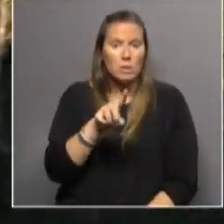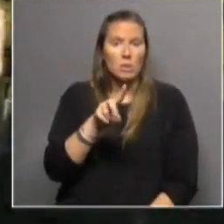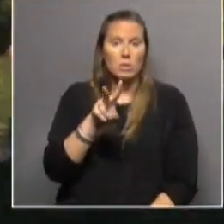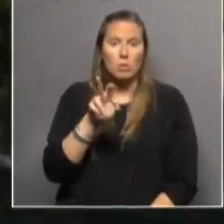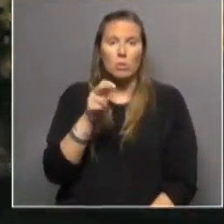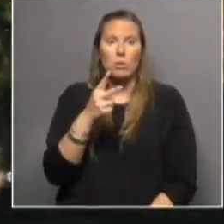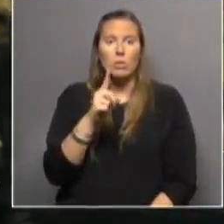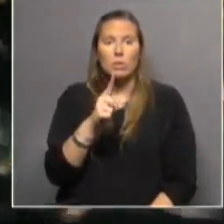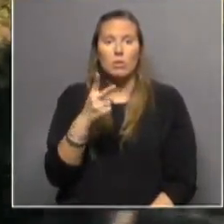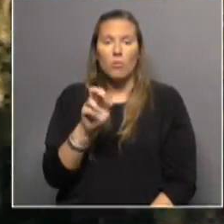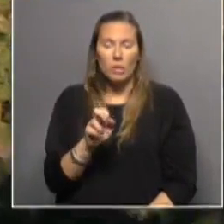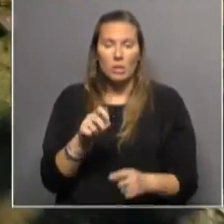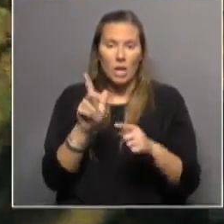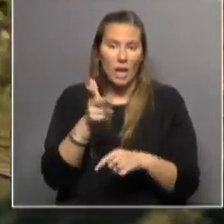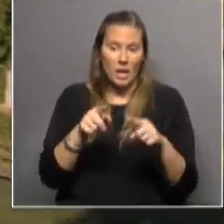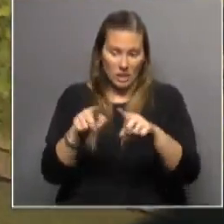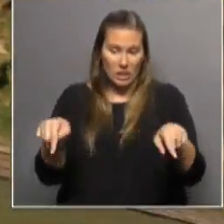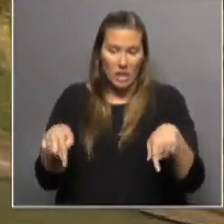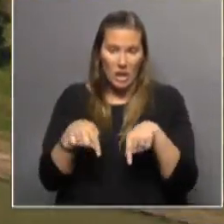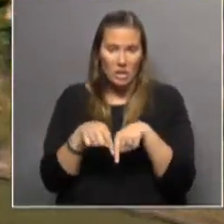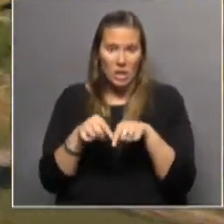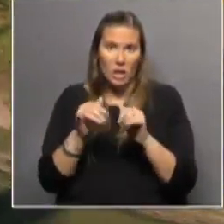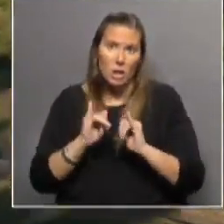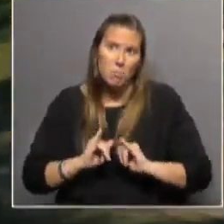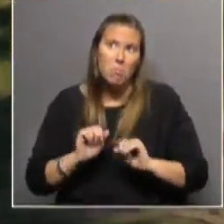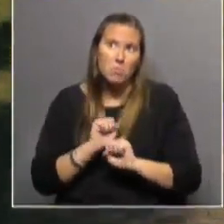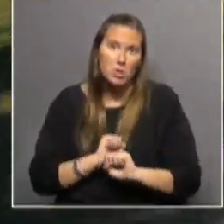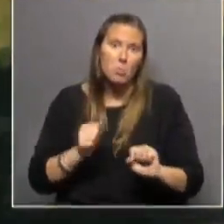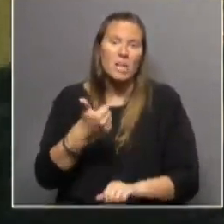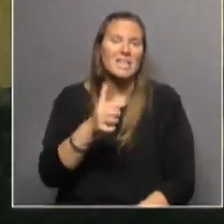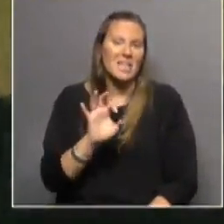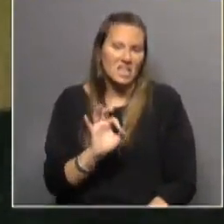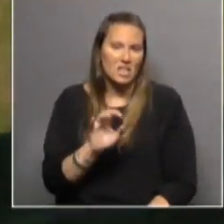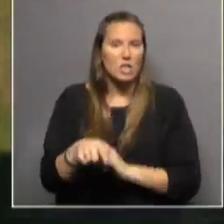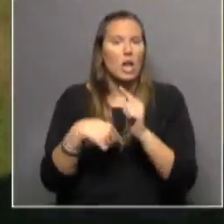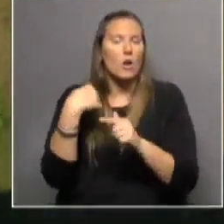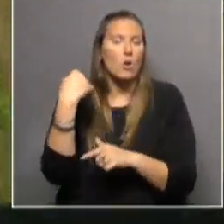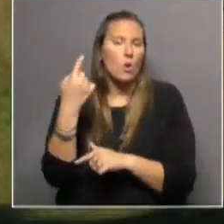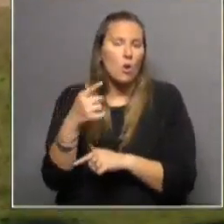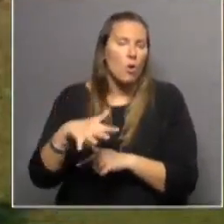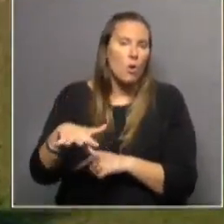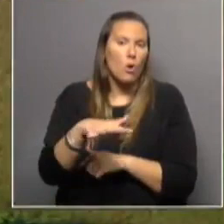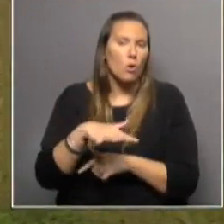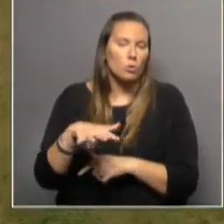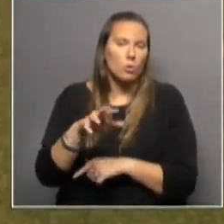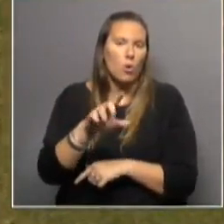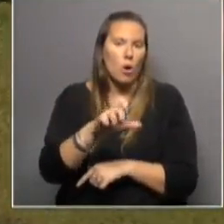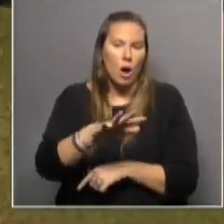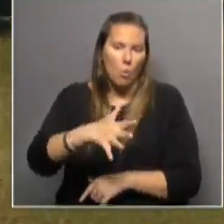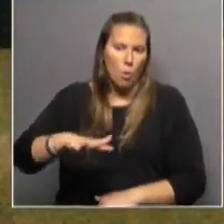hectáreas, más o menos, que recorribles serán unas 60, porque el resto es todo bañado.